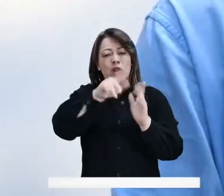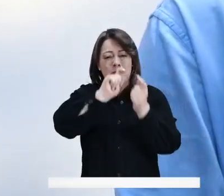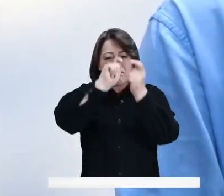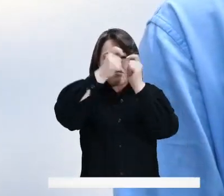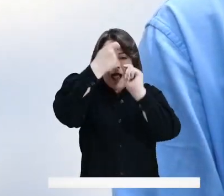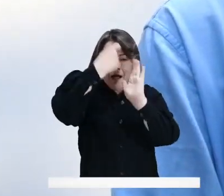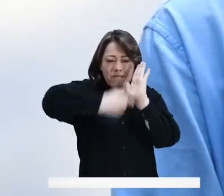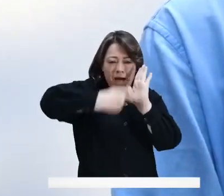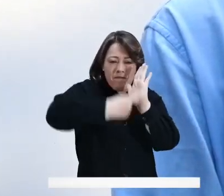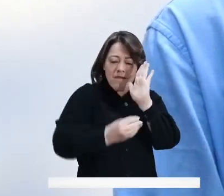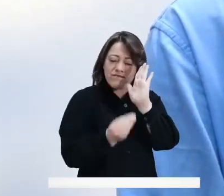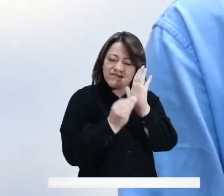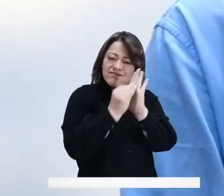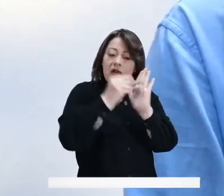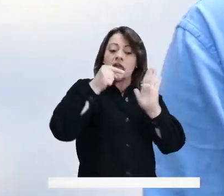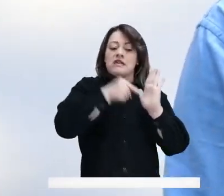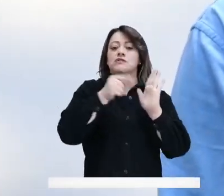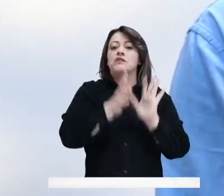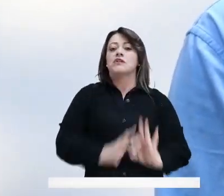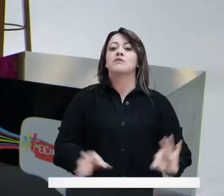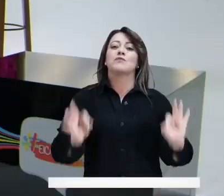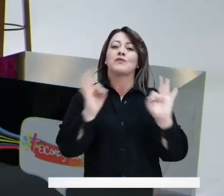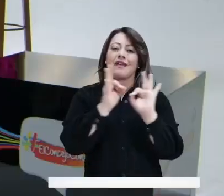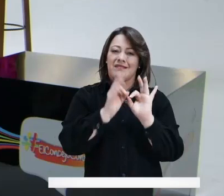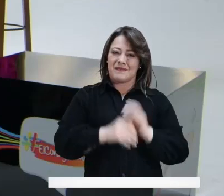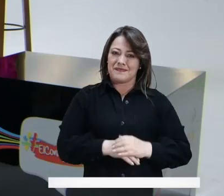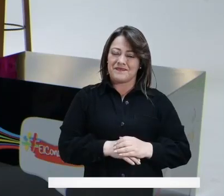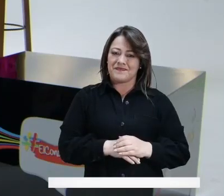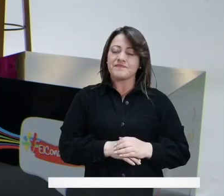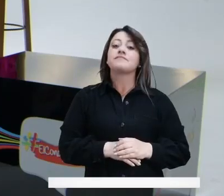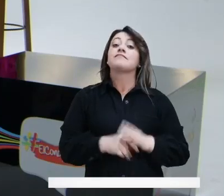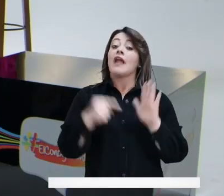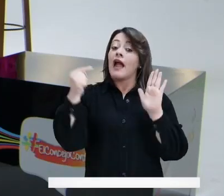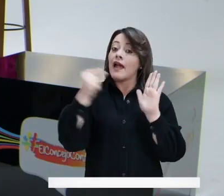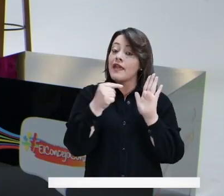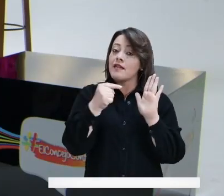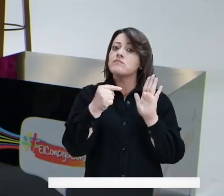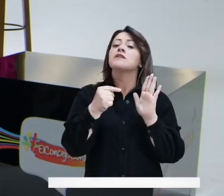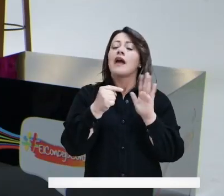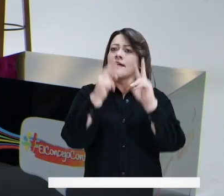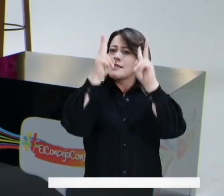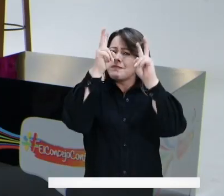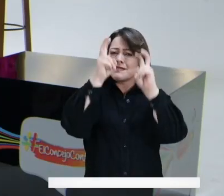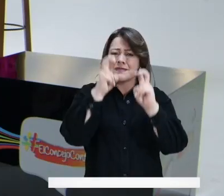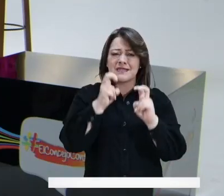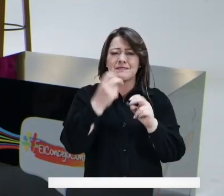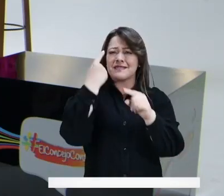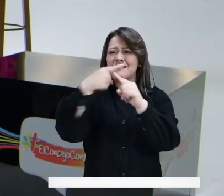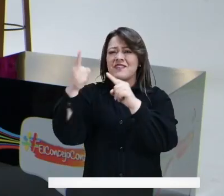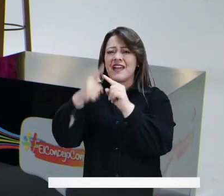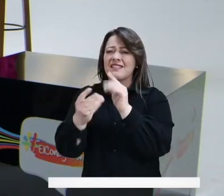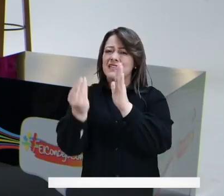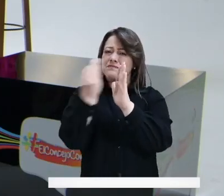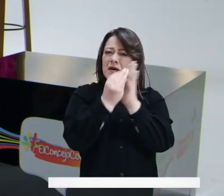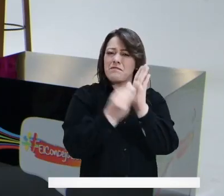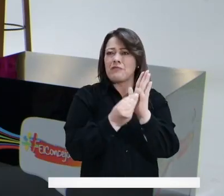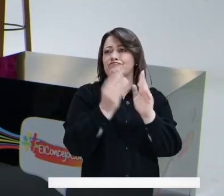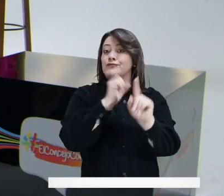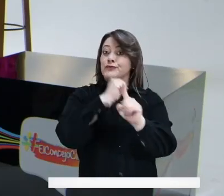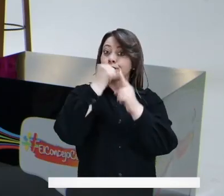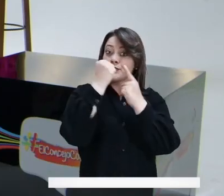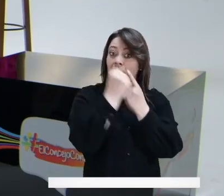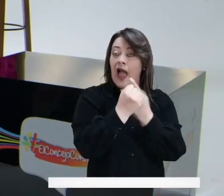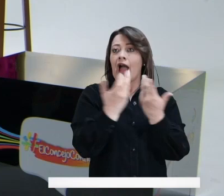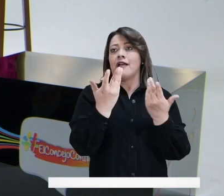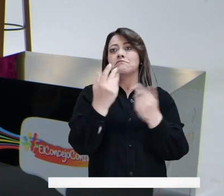está el tema, el quid más importante, y allí vamos a abarcar todos los temas que tengan que ver con lo